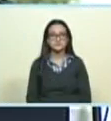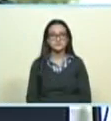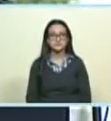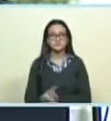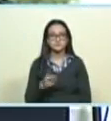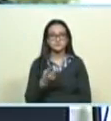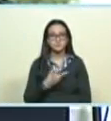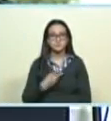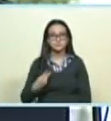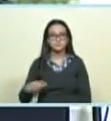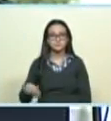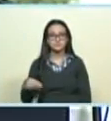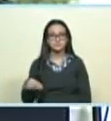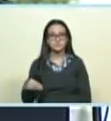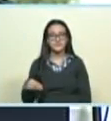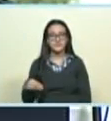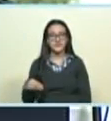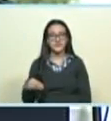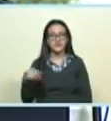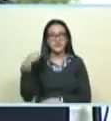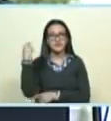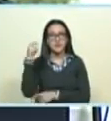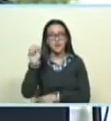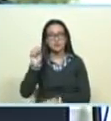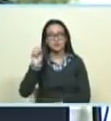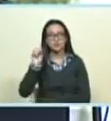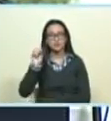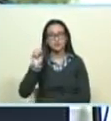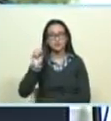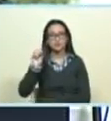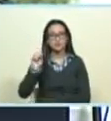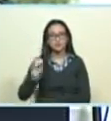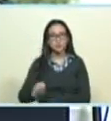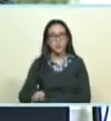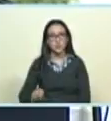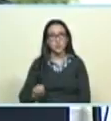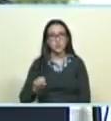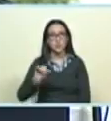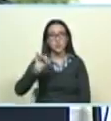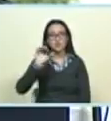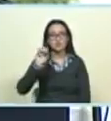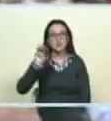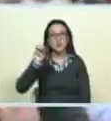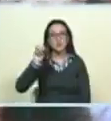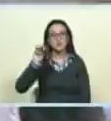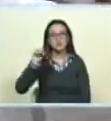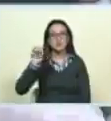El vicepresidente de la región Llanos Sur, Jounel Alvarado.